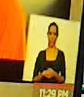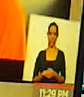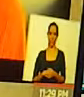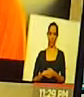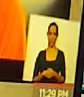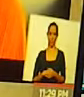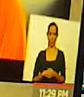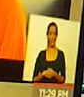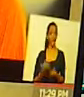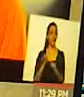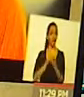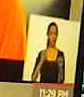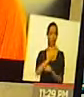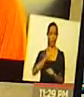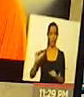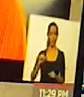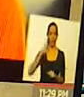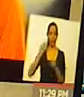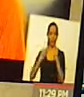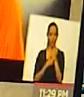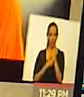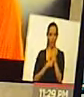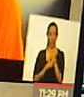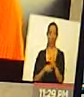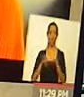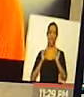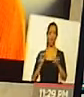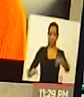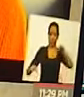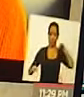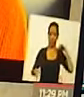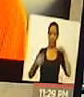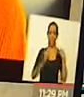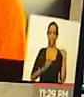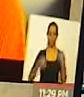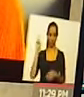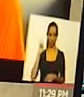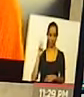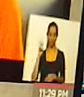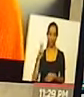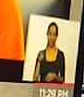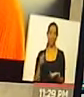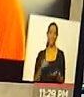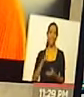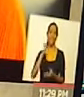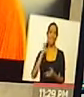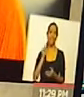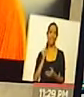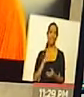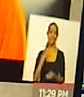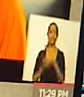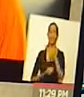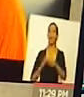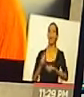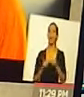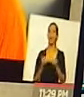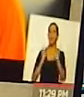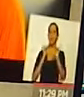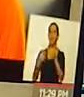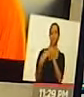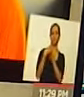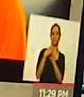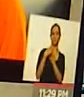El fin de semana, Juan Guaidó, el autoproclamado presidente de Venezuela, y la CIA intentaron armar un autoatentado,